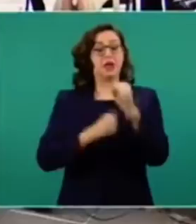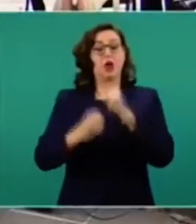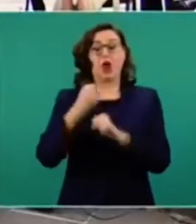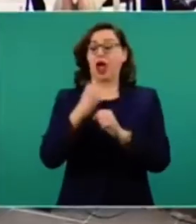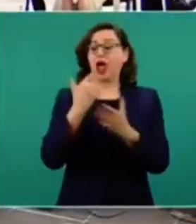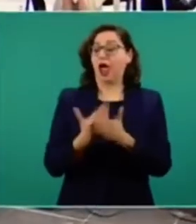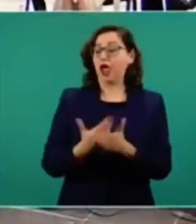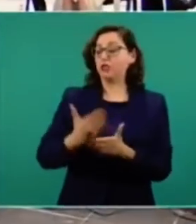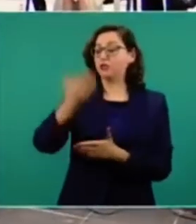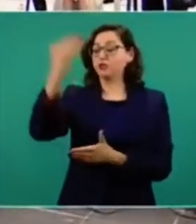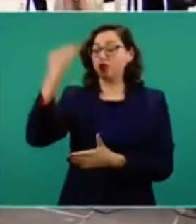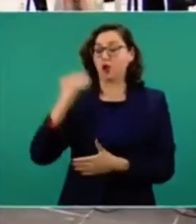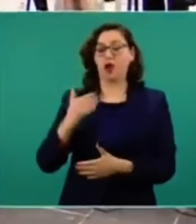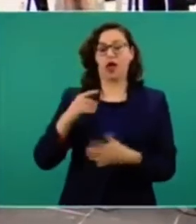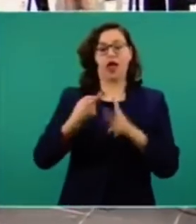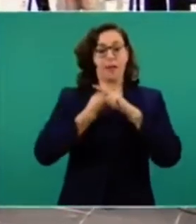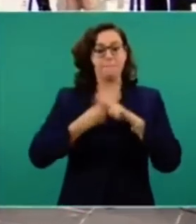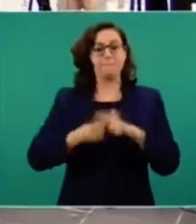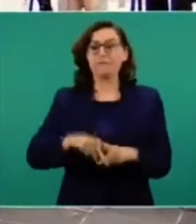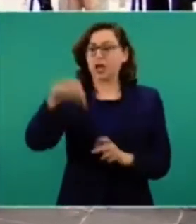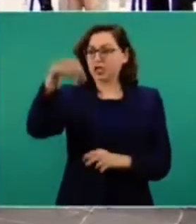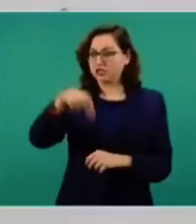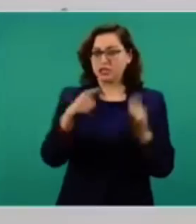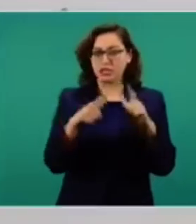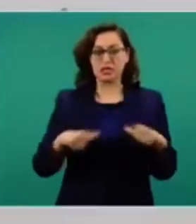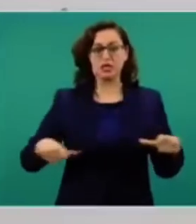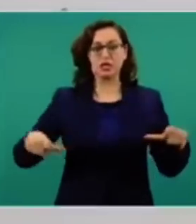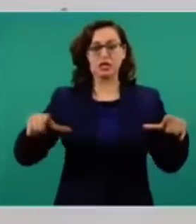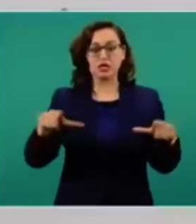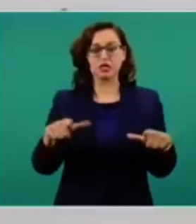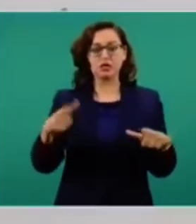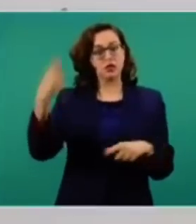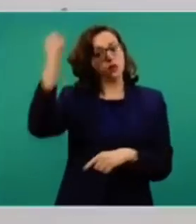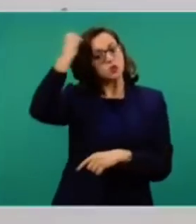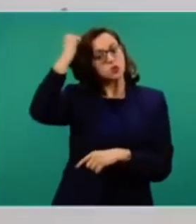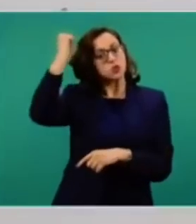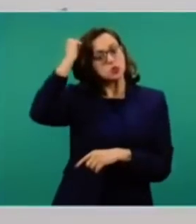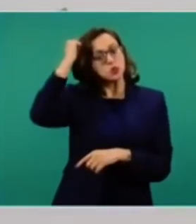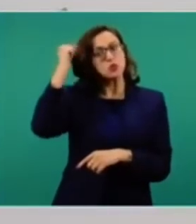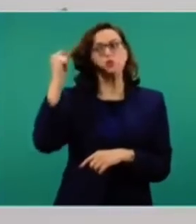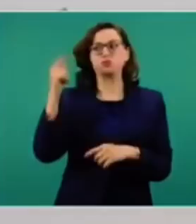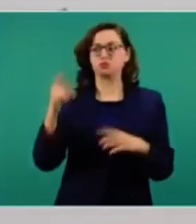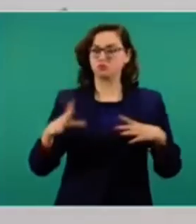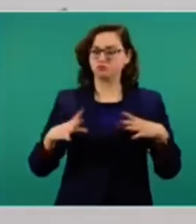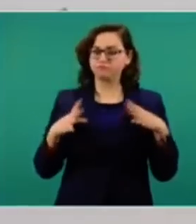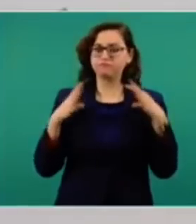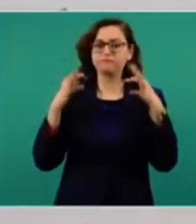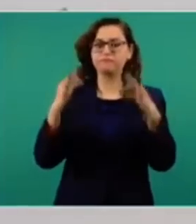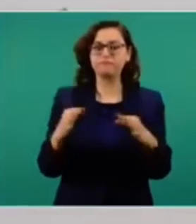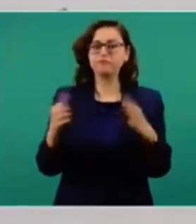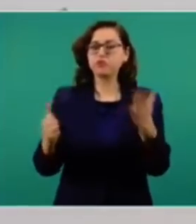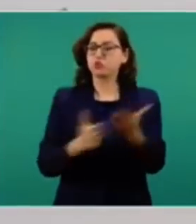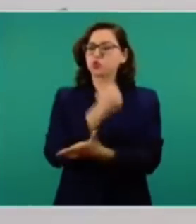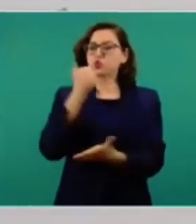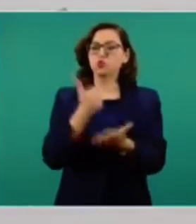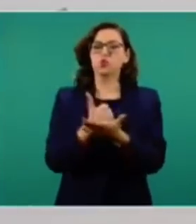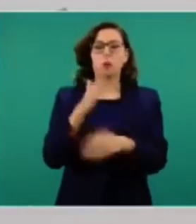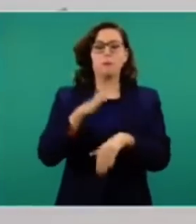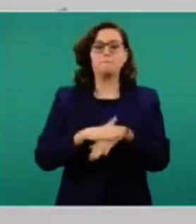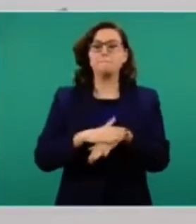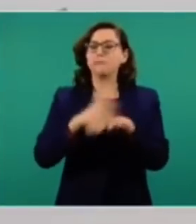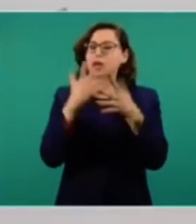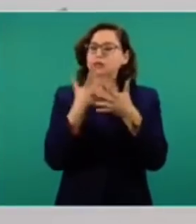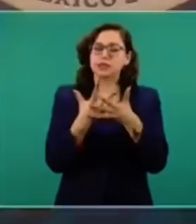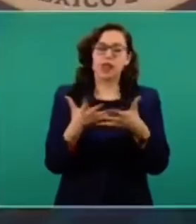se estableció aquí en el lago de Texcoco, estableciendo una de las ciudades